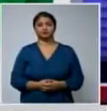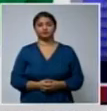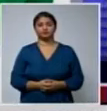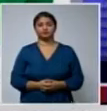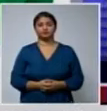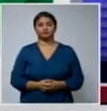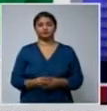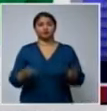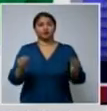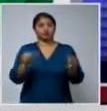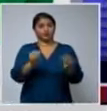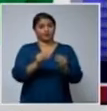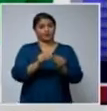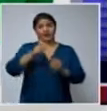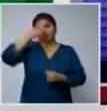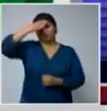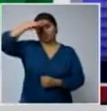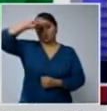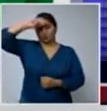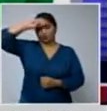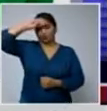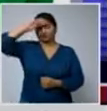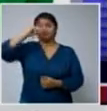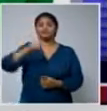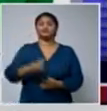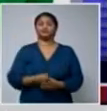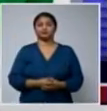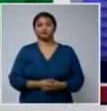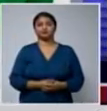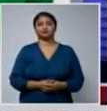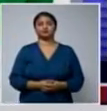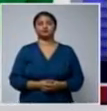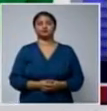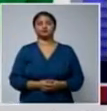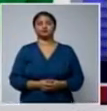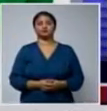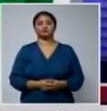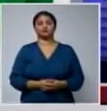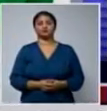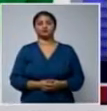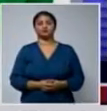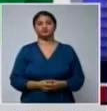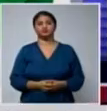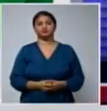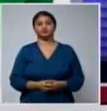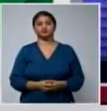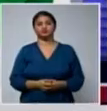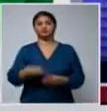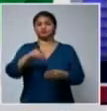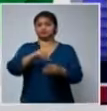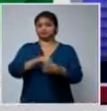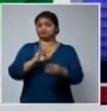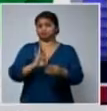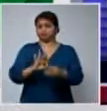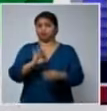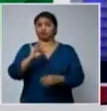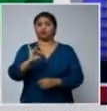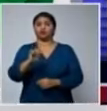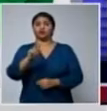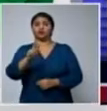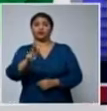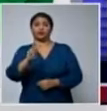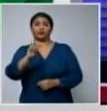De forma reducida, podemos significar que los 723